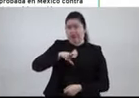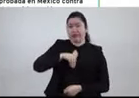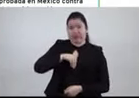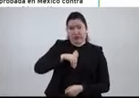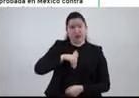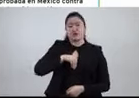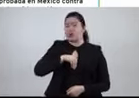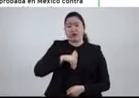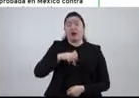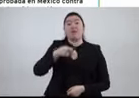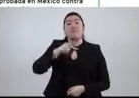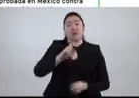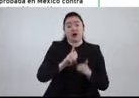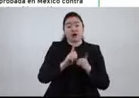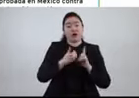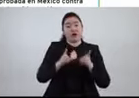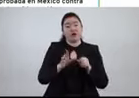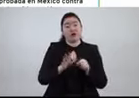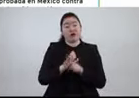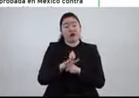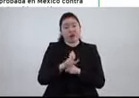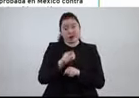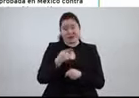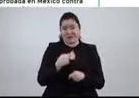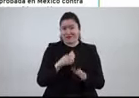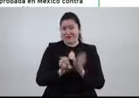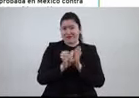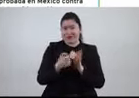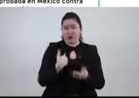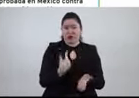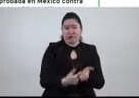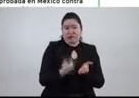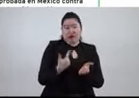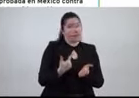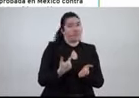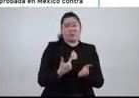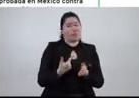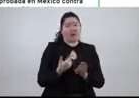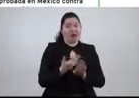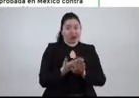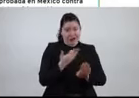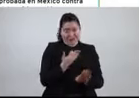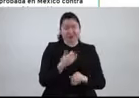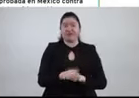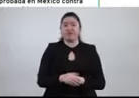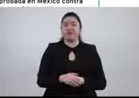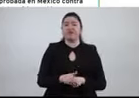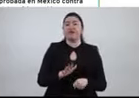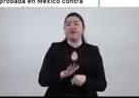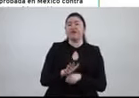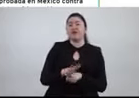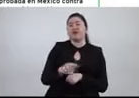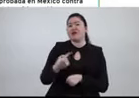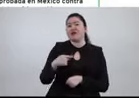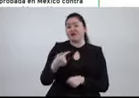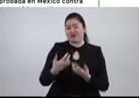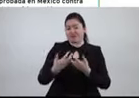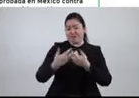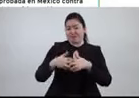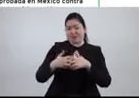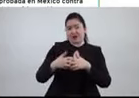para el desarrollo de la vacuna de manera grave. El desarrollador es CanSino Biologics, es